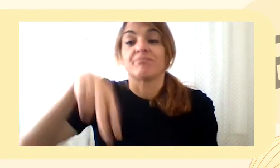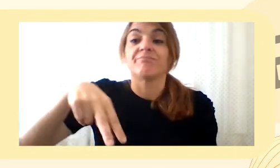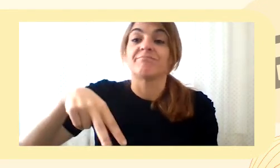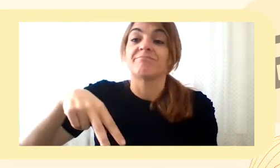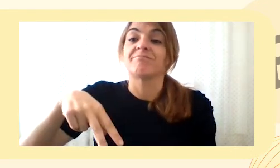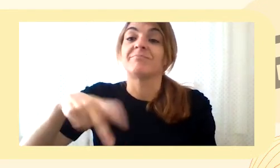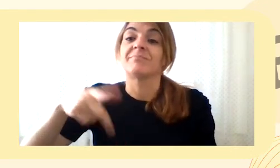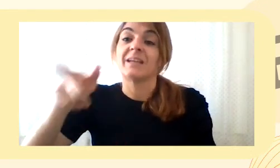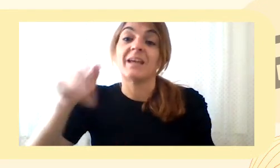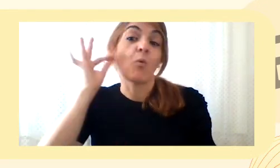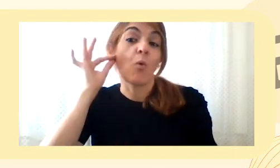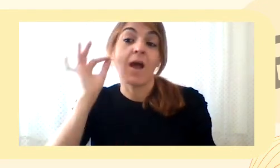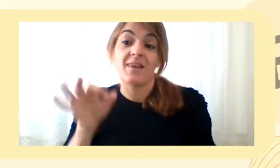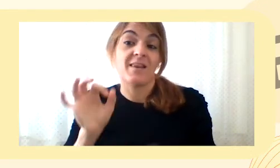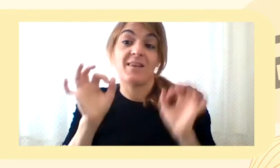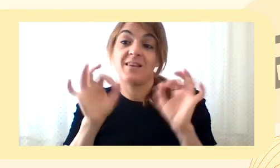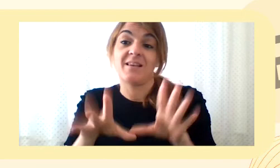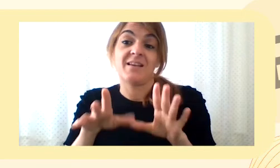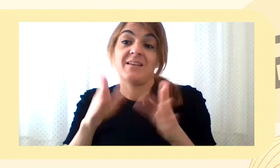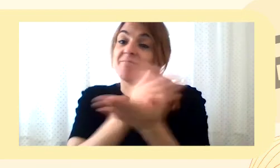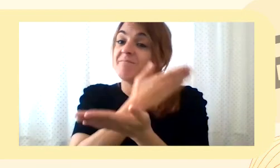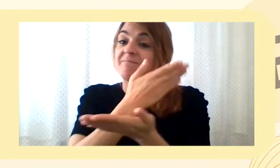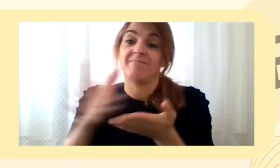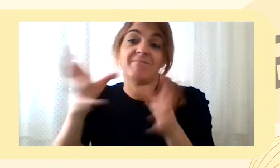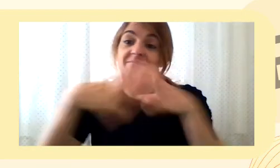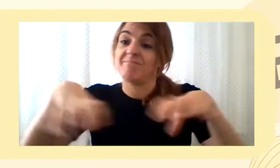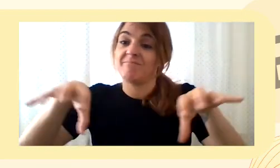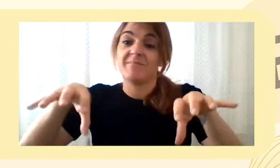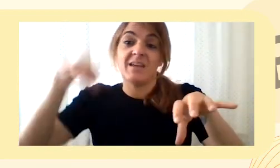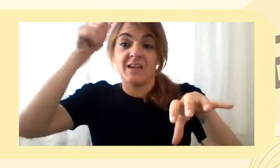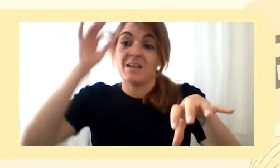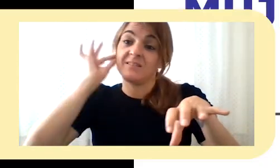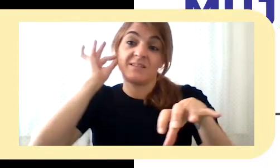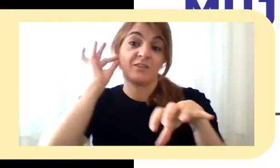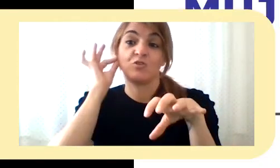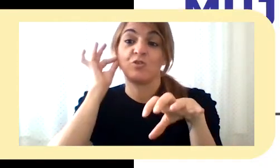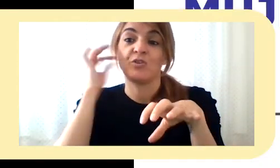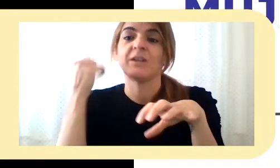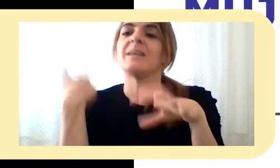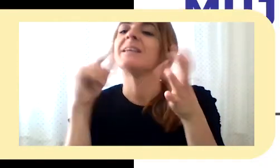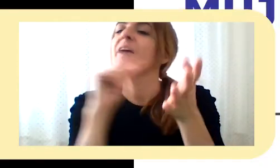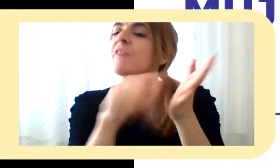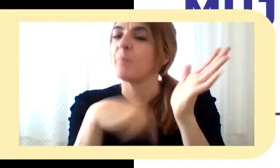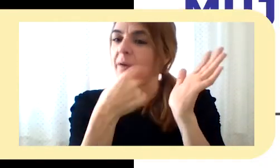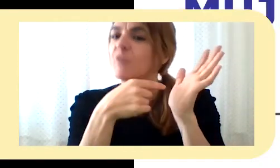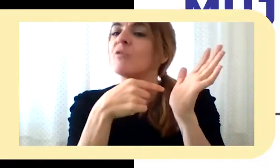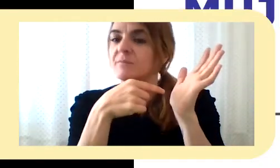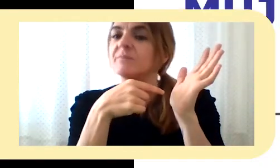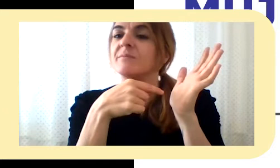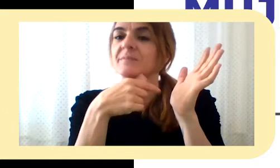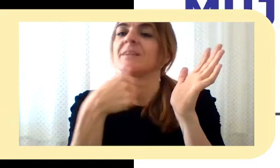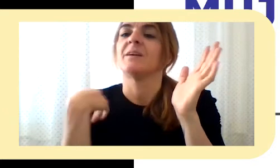que el primer problema es desagregados por sexo. Por cierto, Teresa, ya he firmado tu petición, o sea